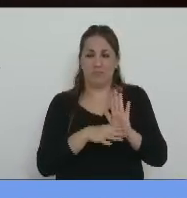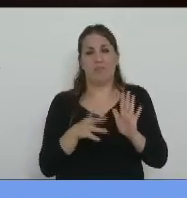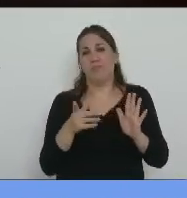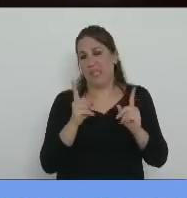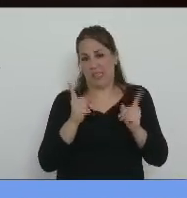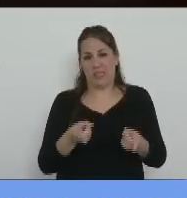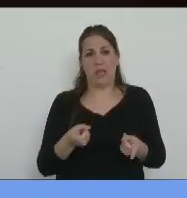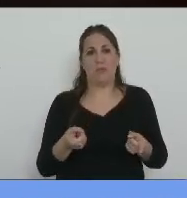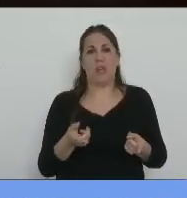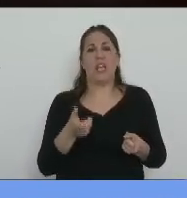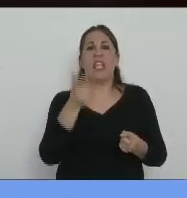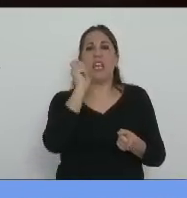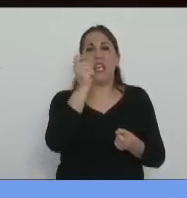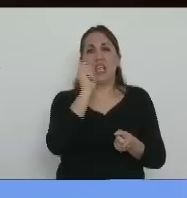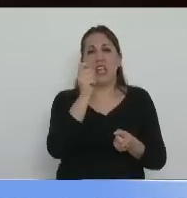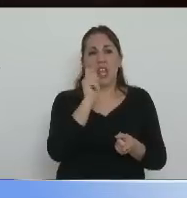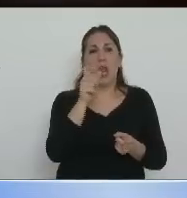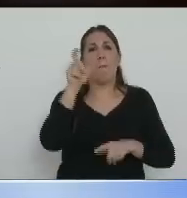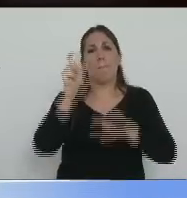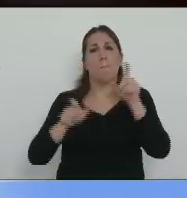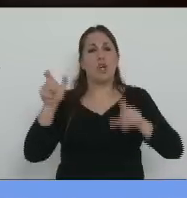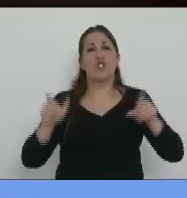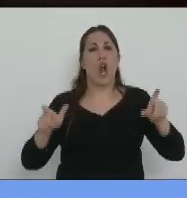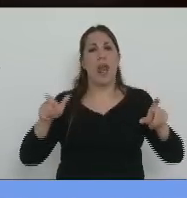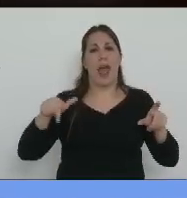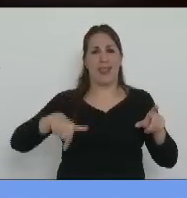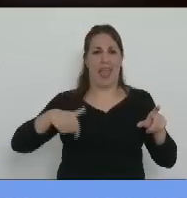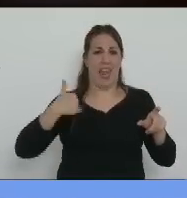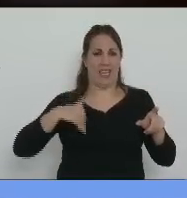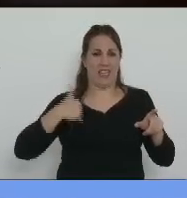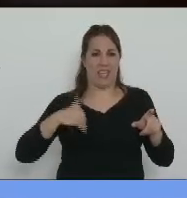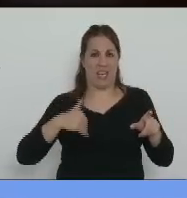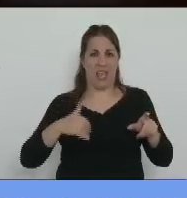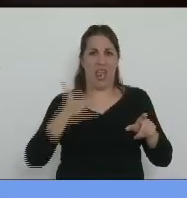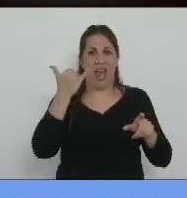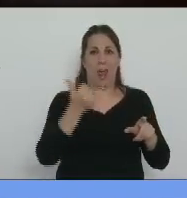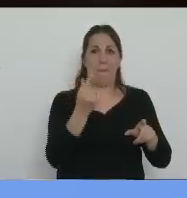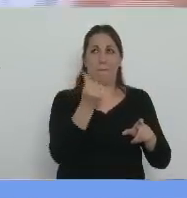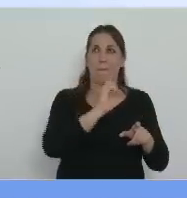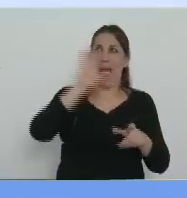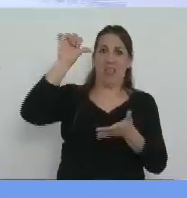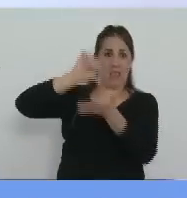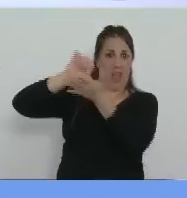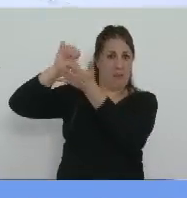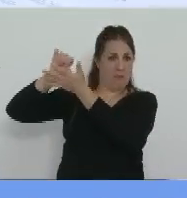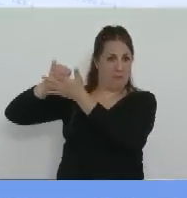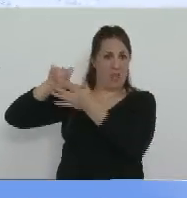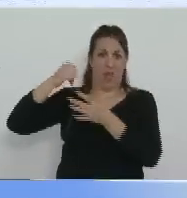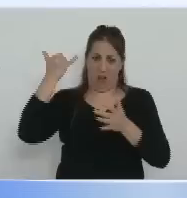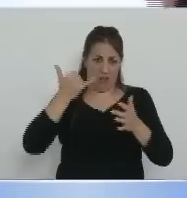de quiénes son los argentinos que han fugado dinero se ha publicado hay